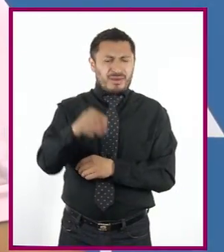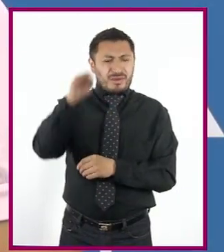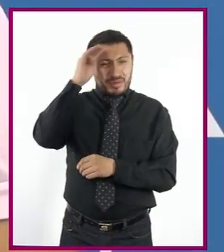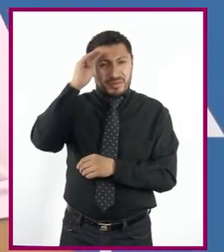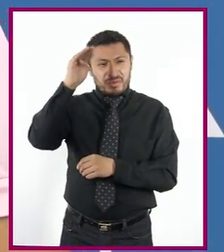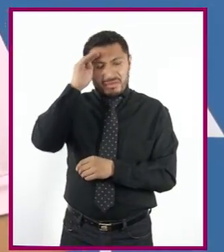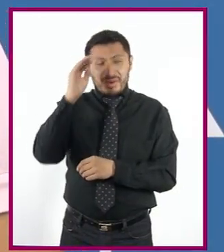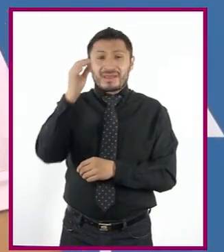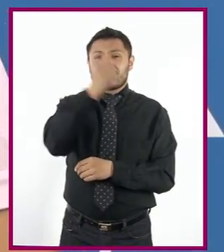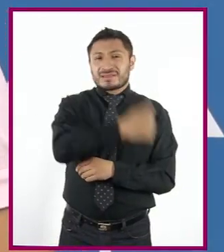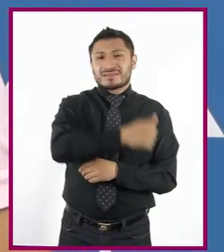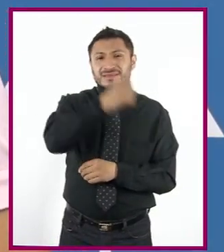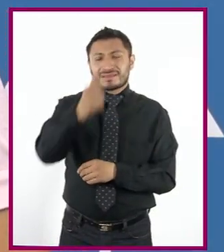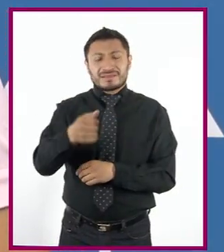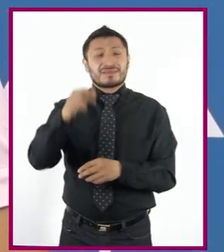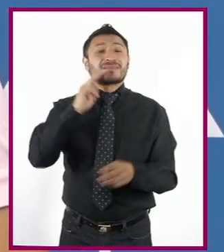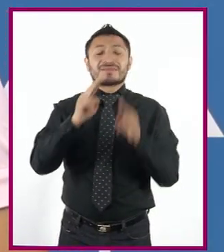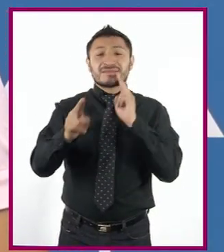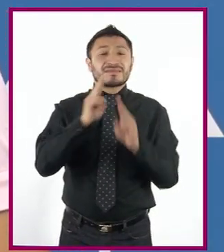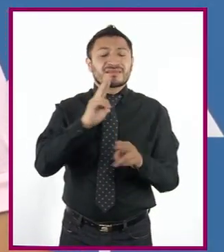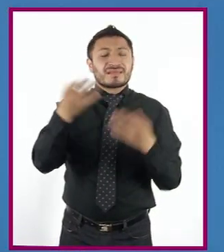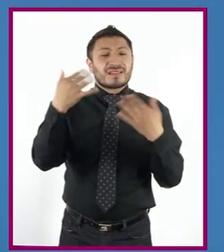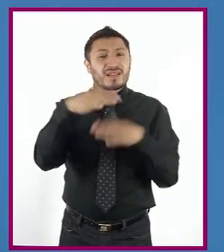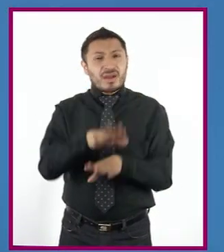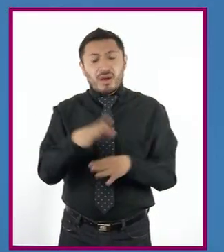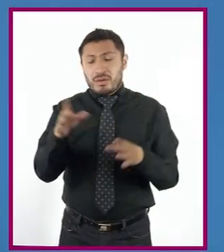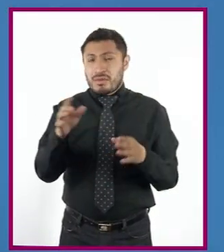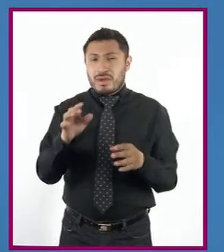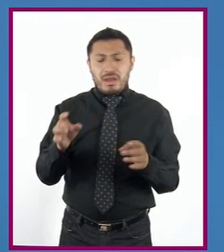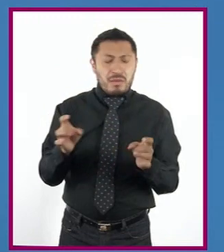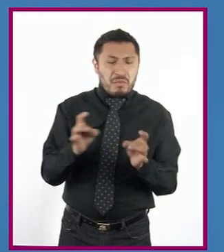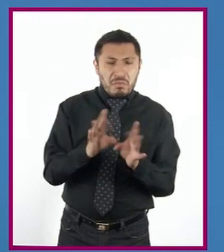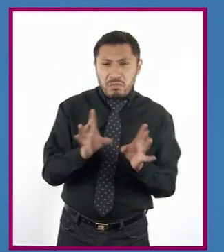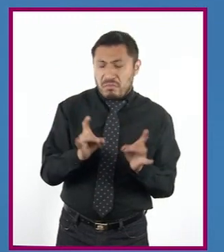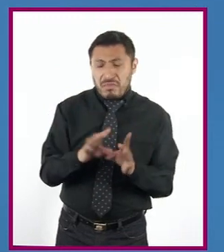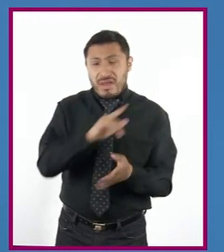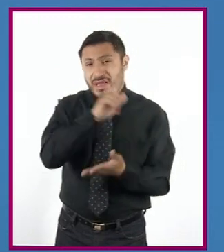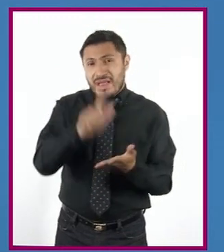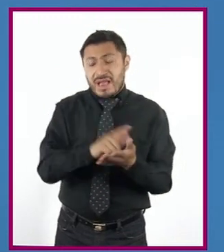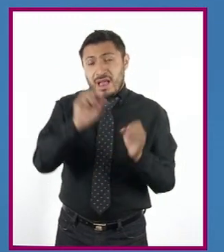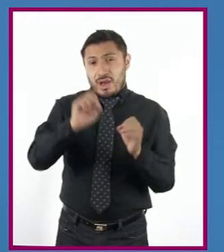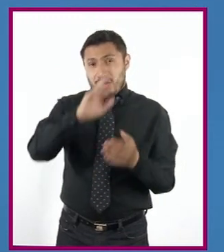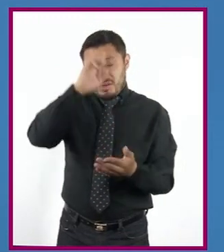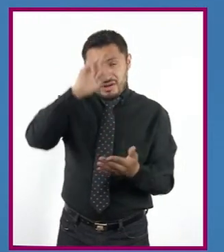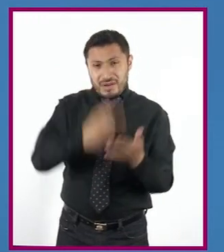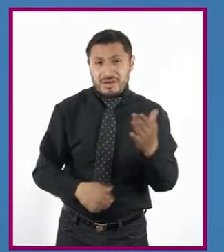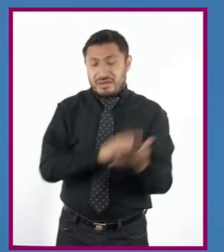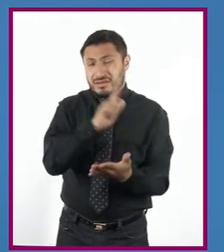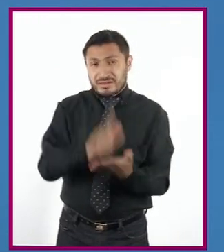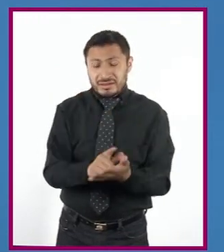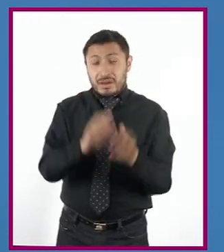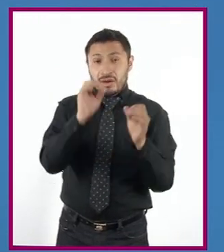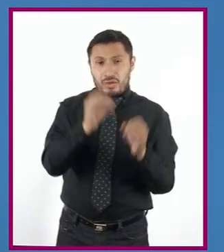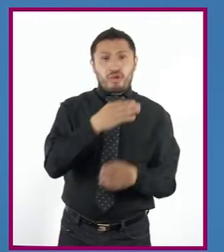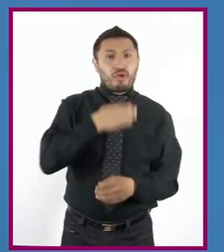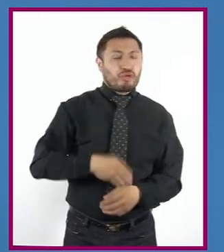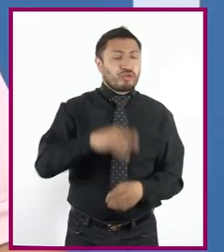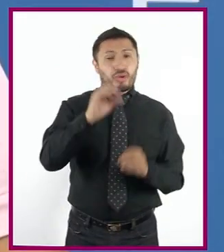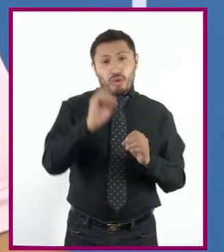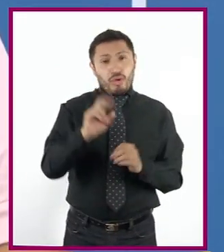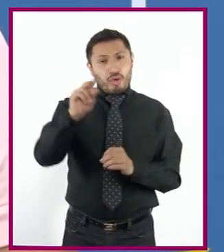pensar si cada una de ellas corresponde a actos legales e ilegales? ¿O acciones justas o